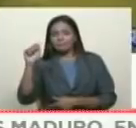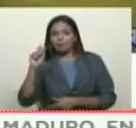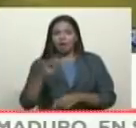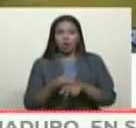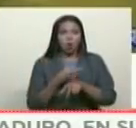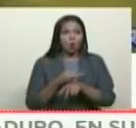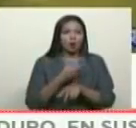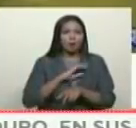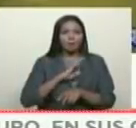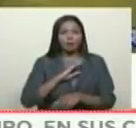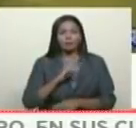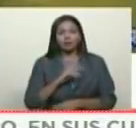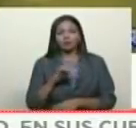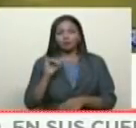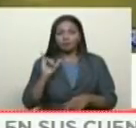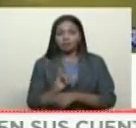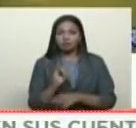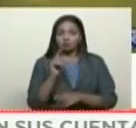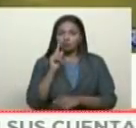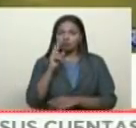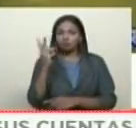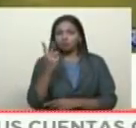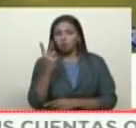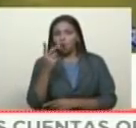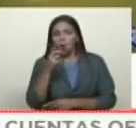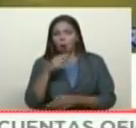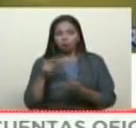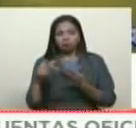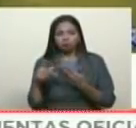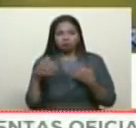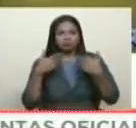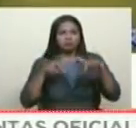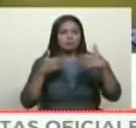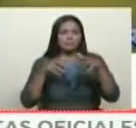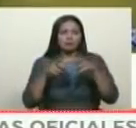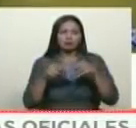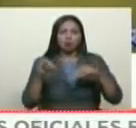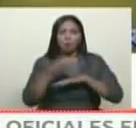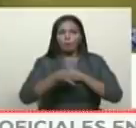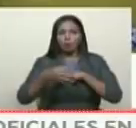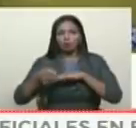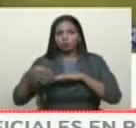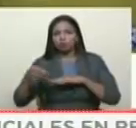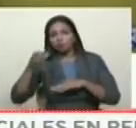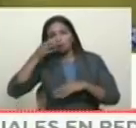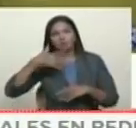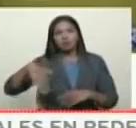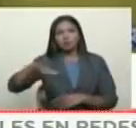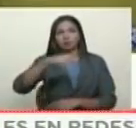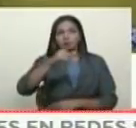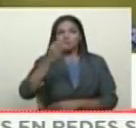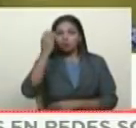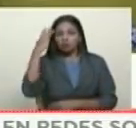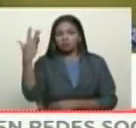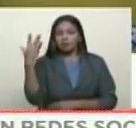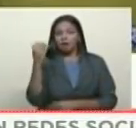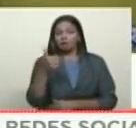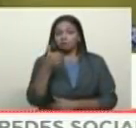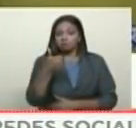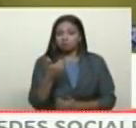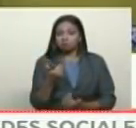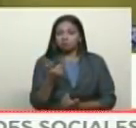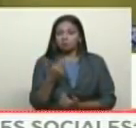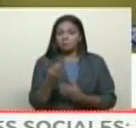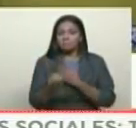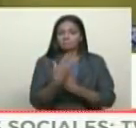estado Sucre se dedica dos veces a la semana y hace marchas en todos los municipios y pueblos. Una buena idea. En estos días me